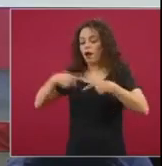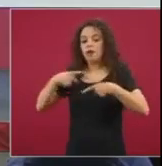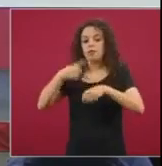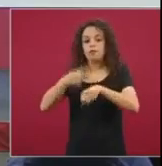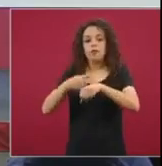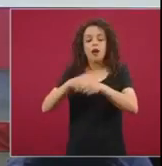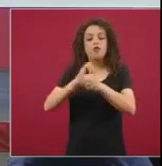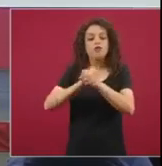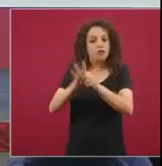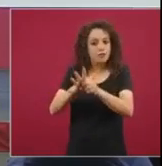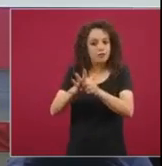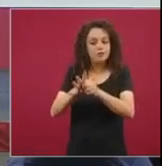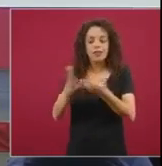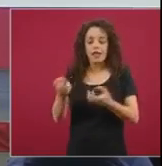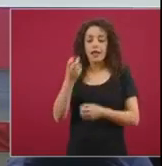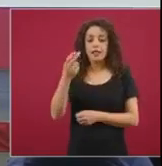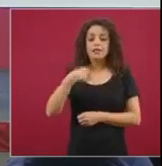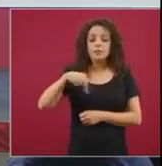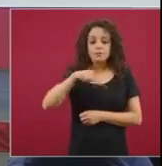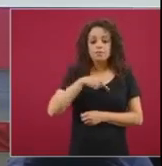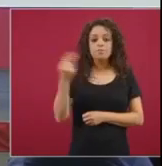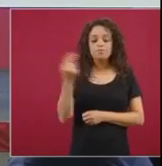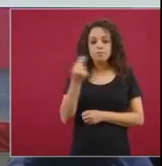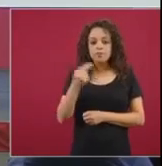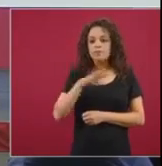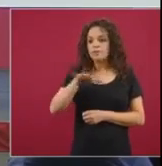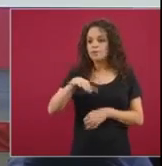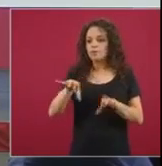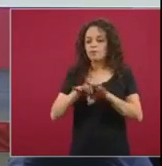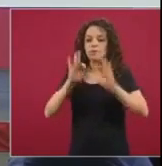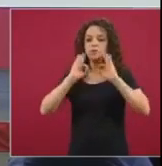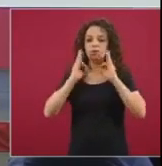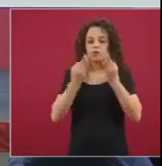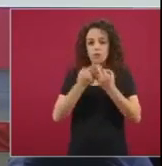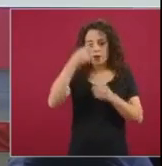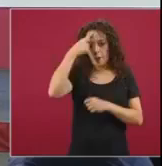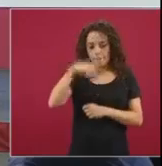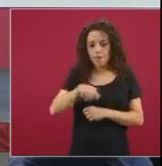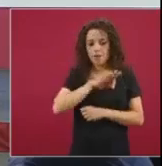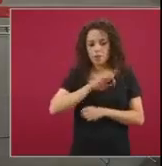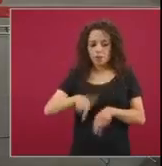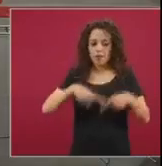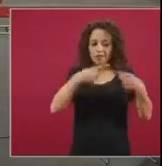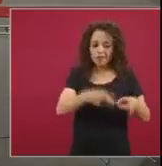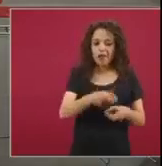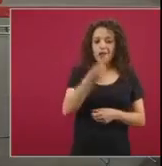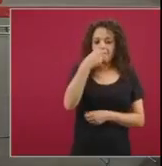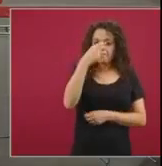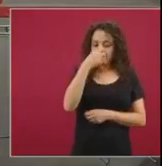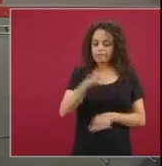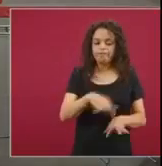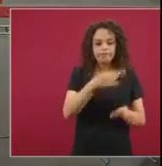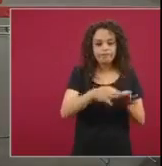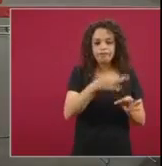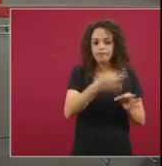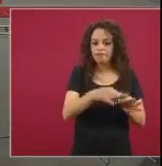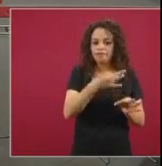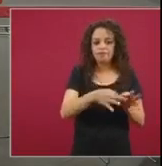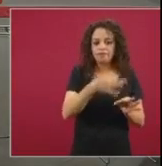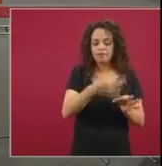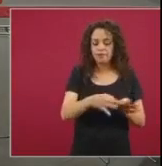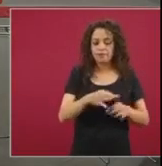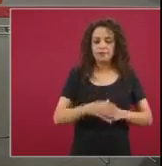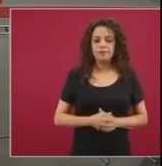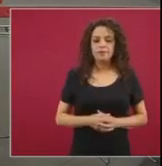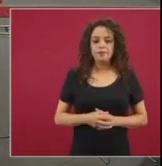manera intencionada, estamos tratando de asegurar los insumos para estas personas. Se enlenteció en algún momento hasta la misma paquetería,